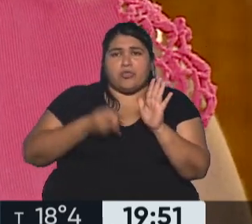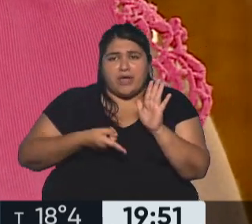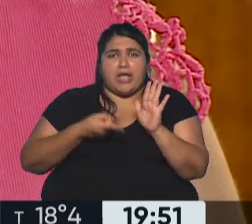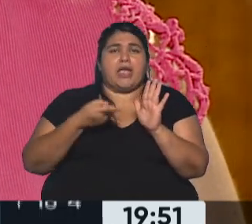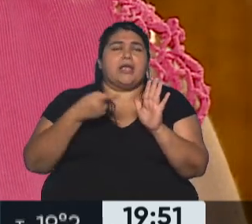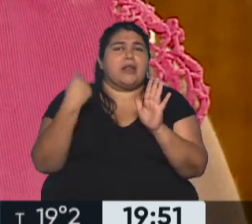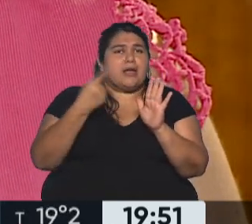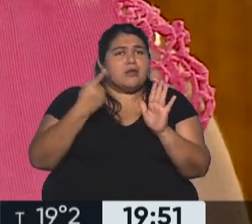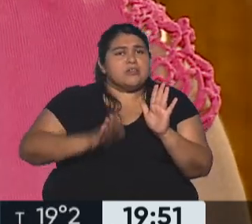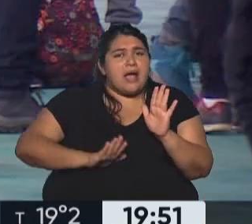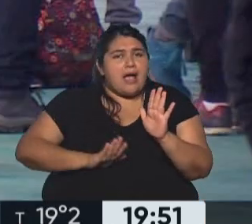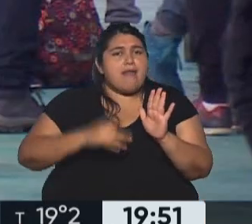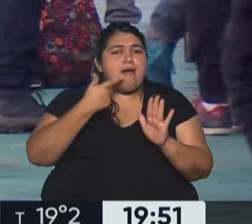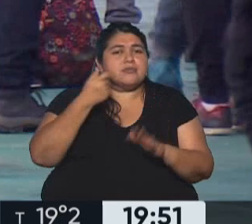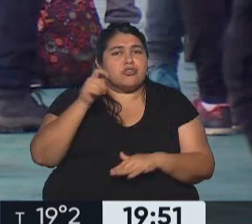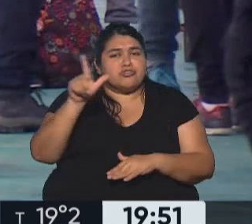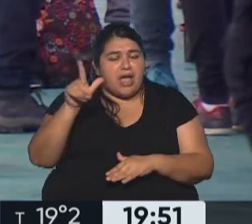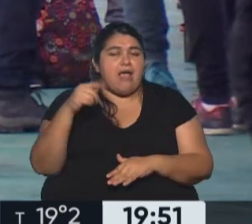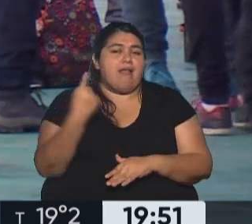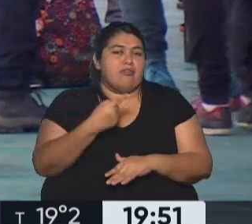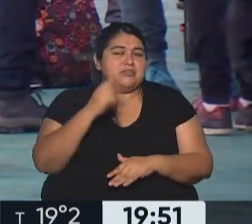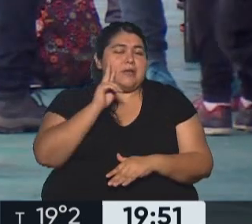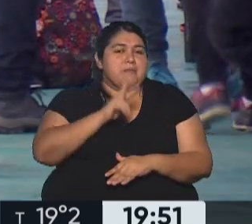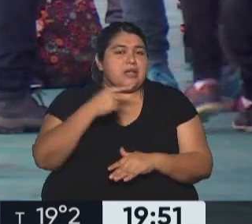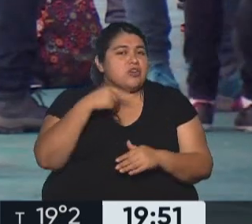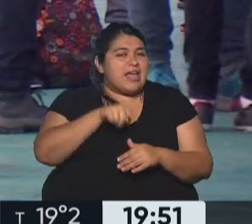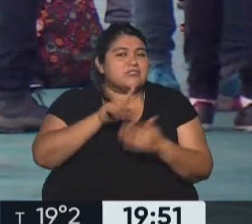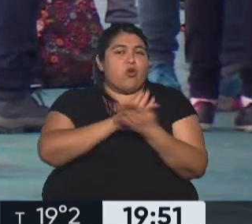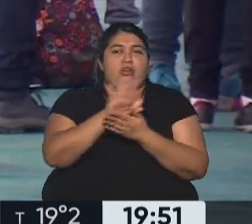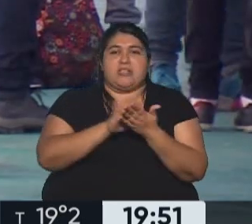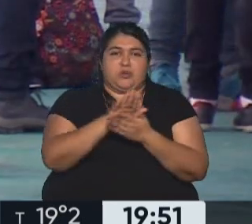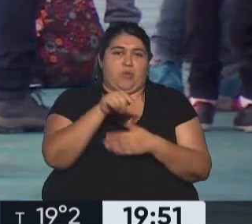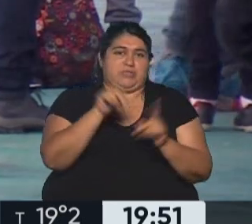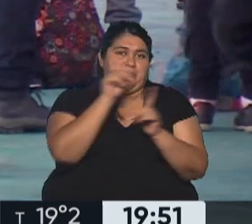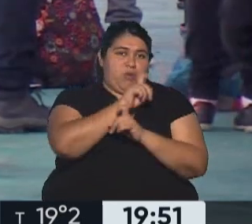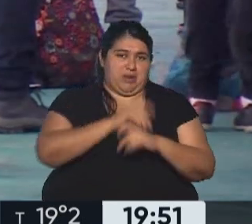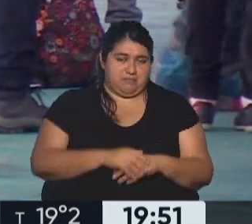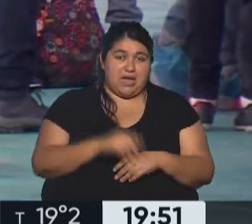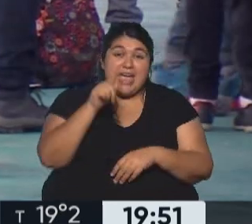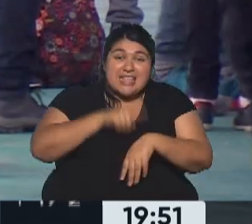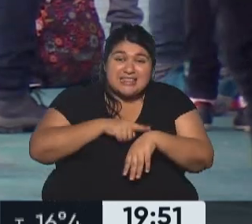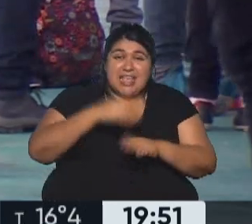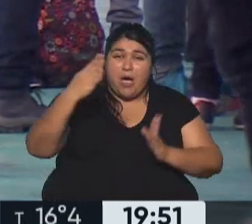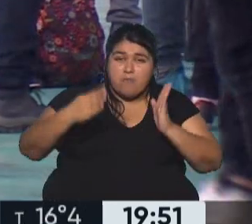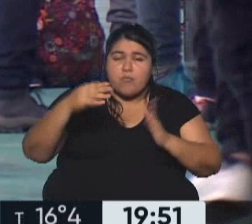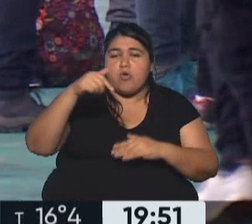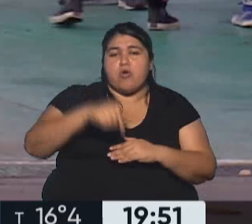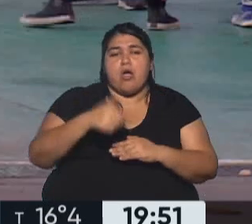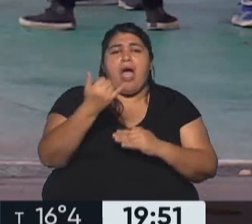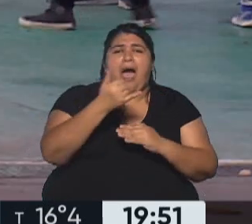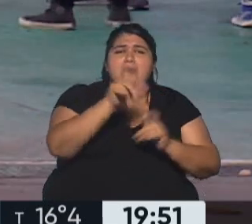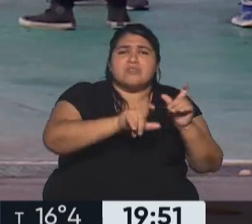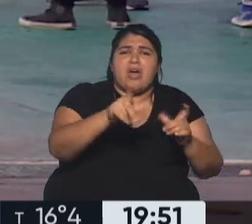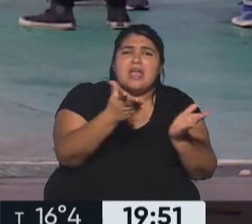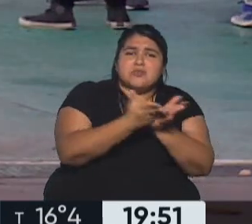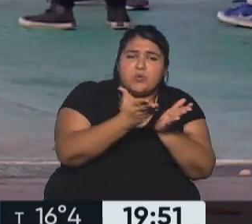nuestra intención social. Este es el tamaño de lo que tenemos que resolver. En este mismo mes, en este mismo tiempo, hay estudiantes que, por ejemplo,